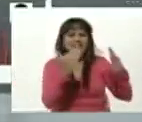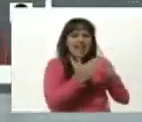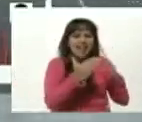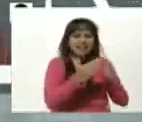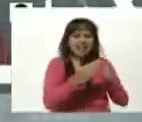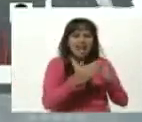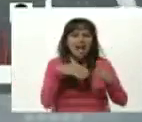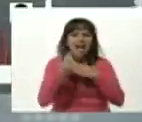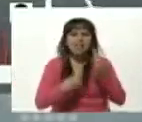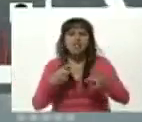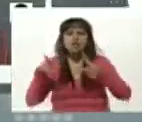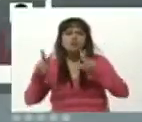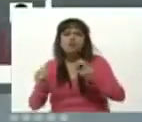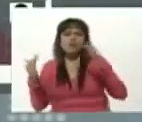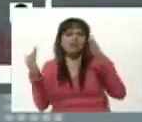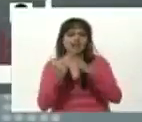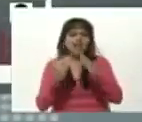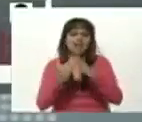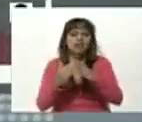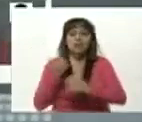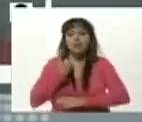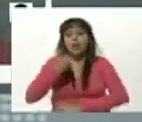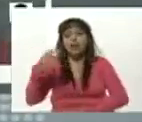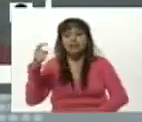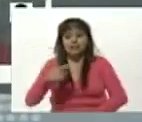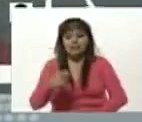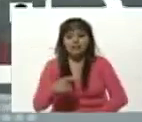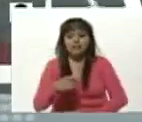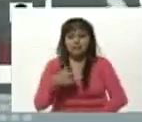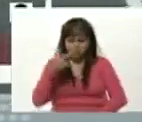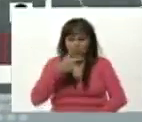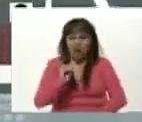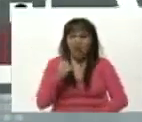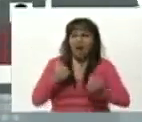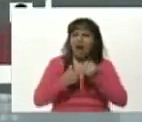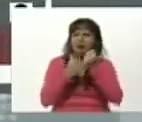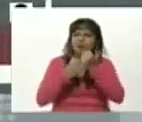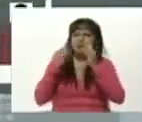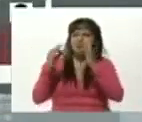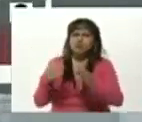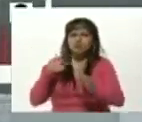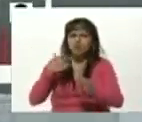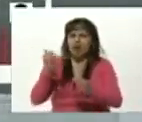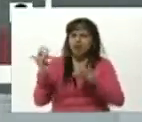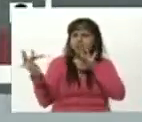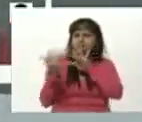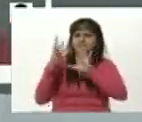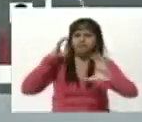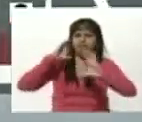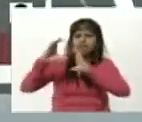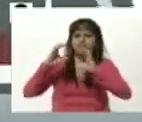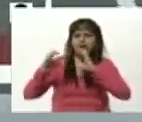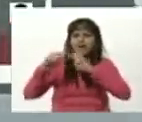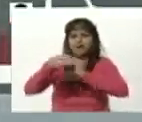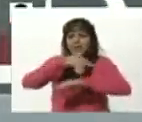viviendas nuevas, a todo el que lo necesite. Cuenta con eso. Ten comunicación con el ministro del Interior,